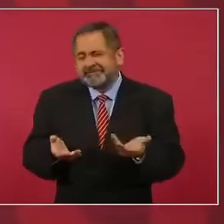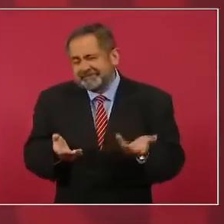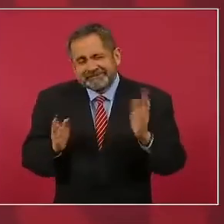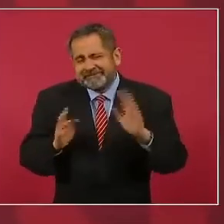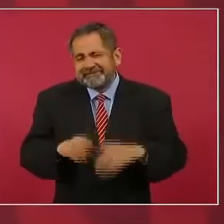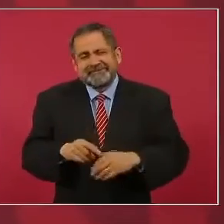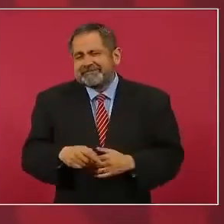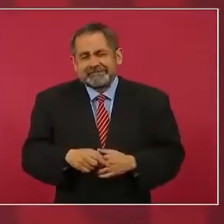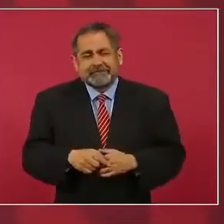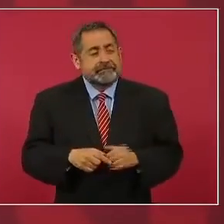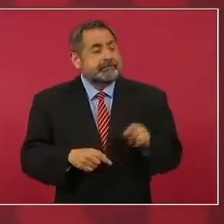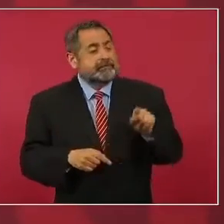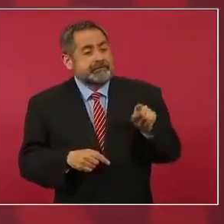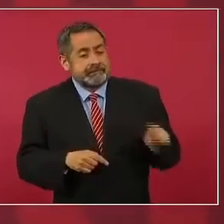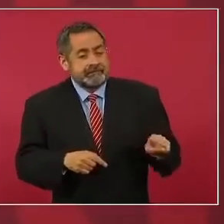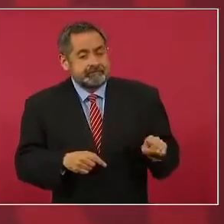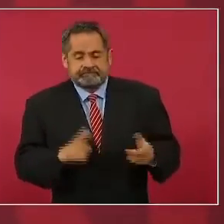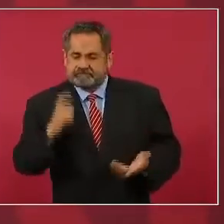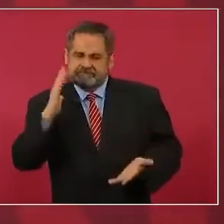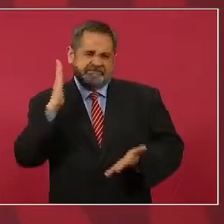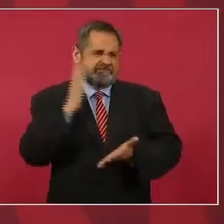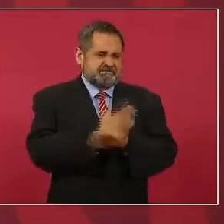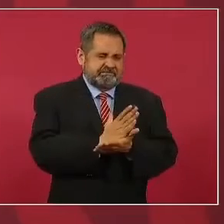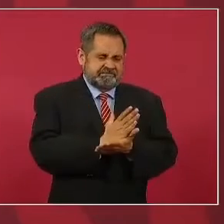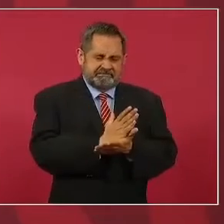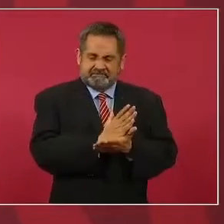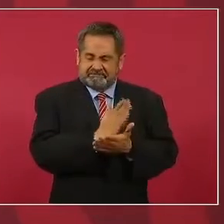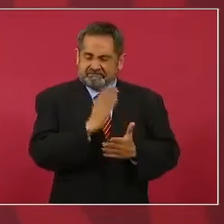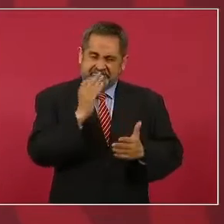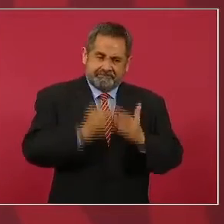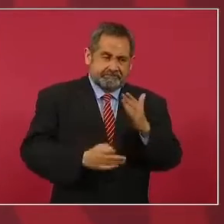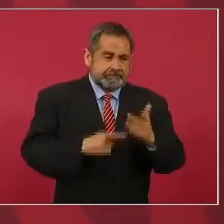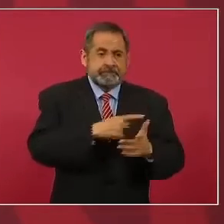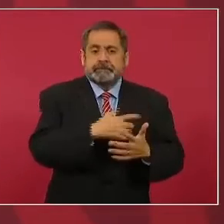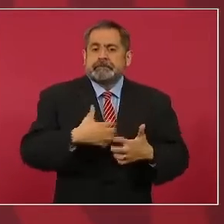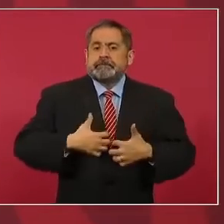Entonces, pues ya no hay eso en el CONACYT.